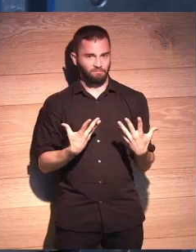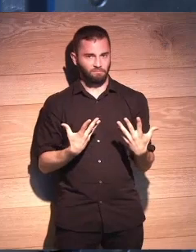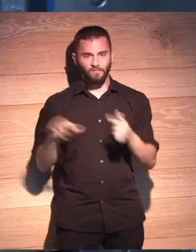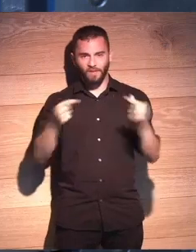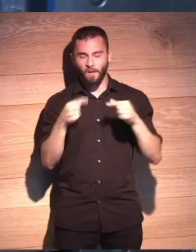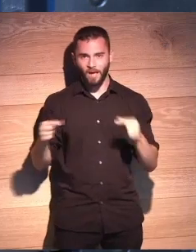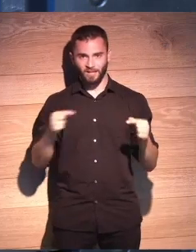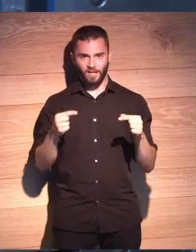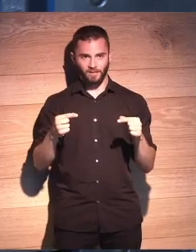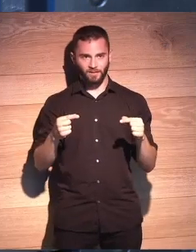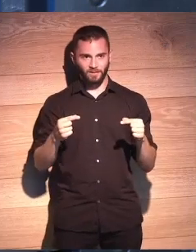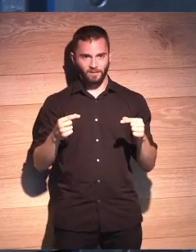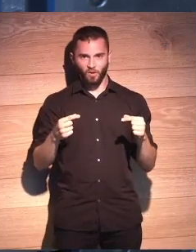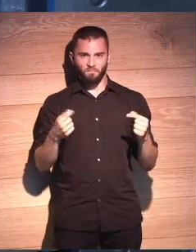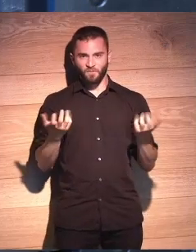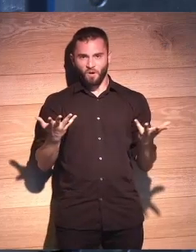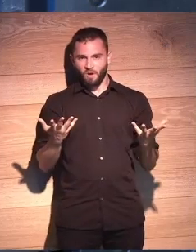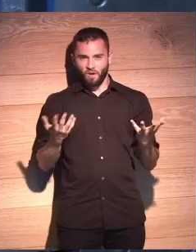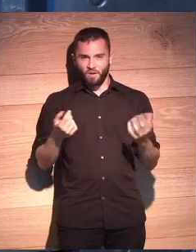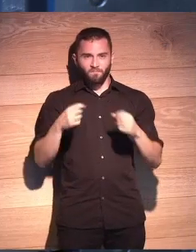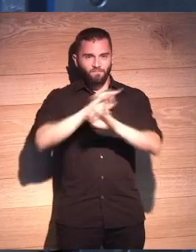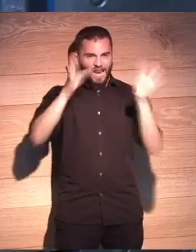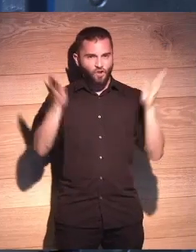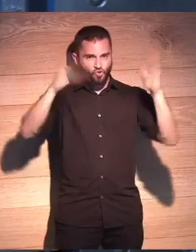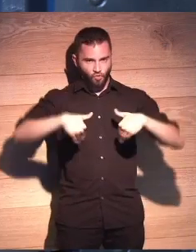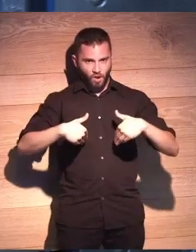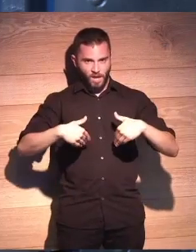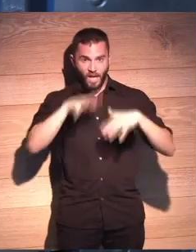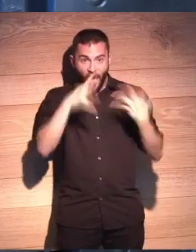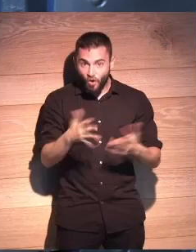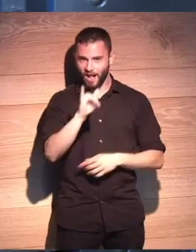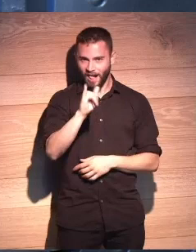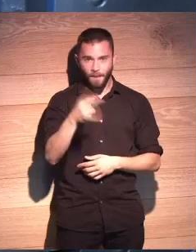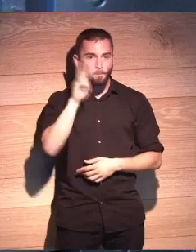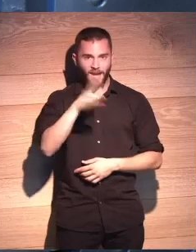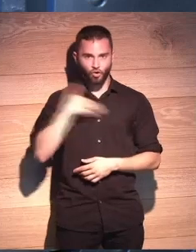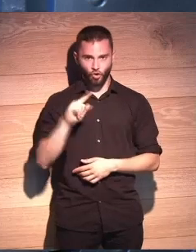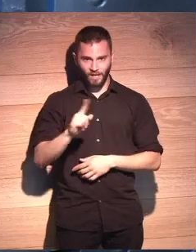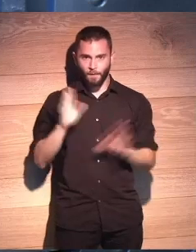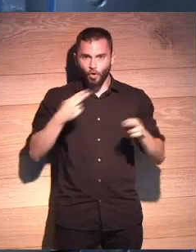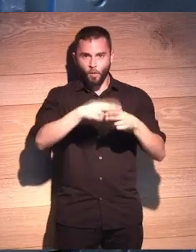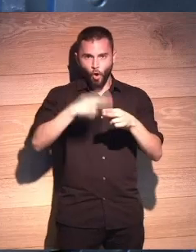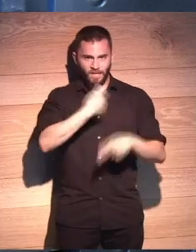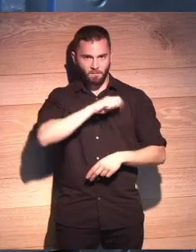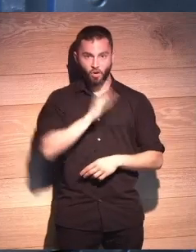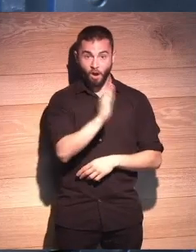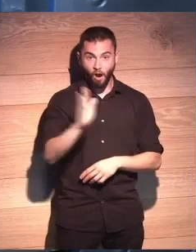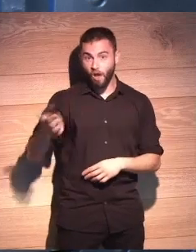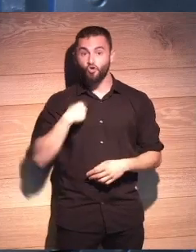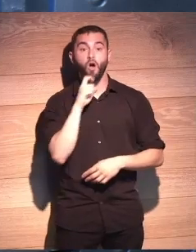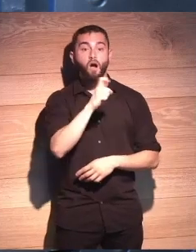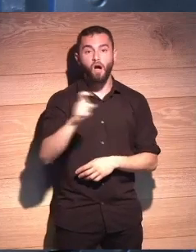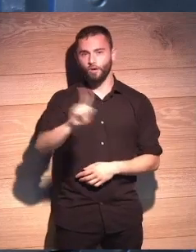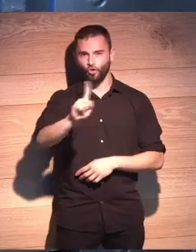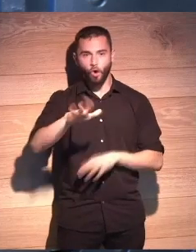sobre debates con las luces cortas, cuando esto está aquí, aunque no lo quieren ver. Pero digo, no me meto con los políticos españoles. Esto está pasando